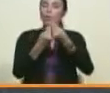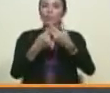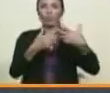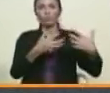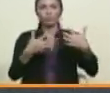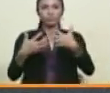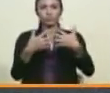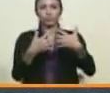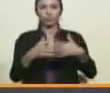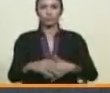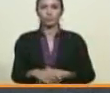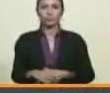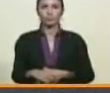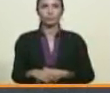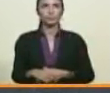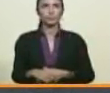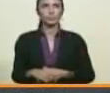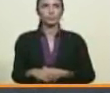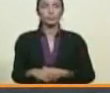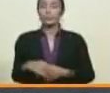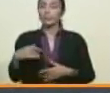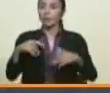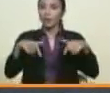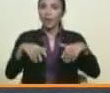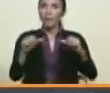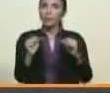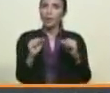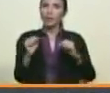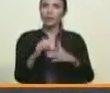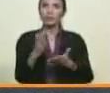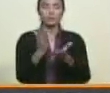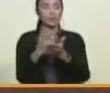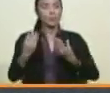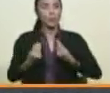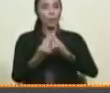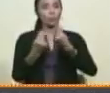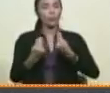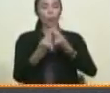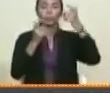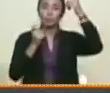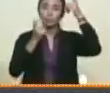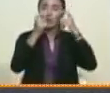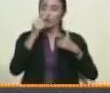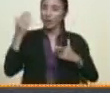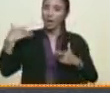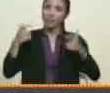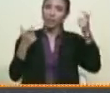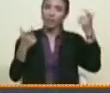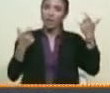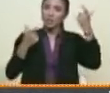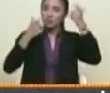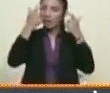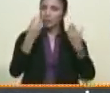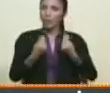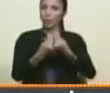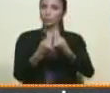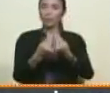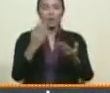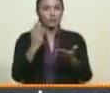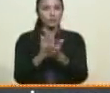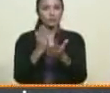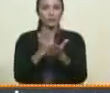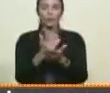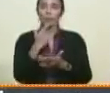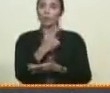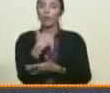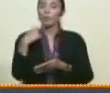ejércitos de los libertadores medidas y la que siempre acompaña nuestro comandante chávez y mérida la que siempre ha